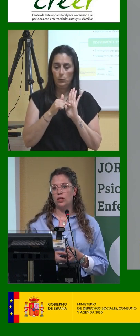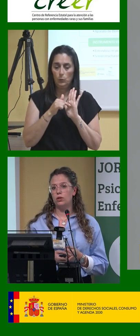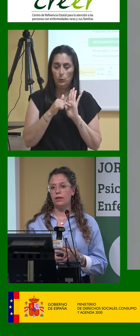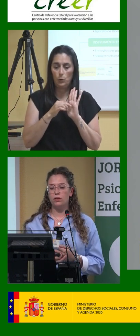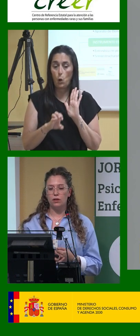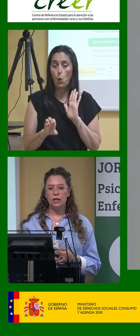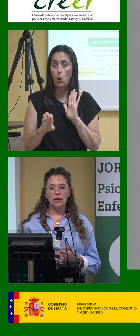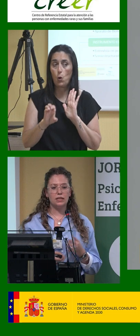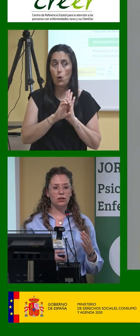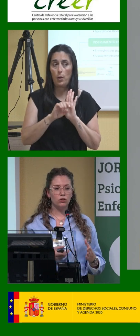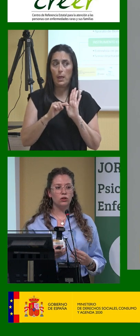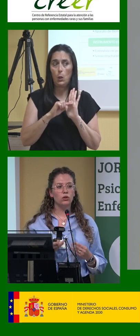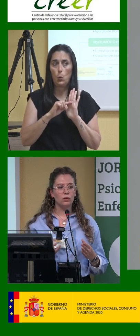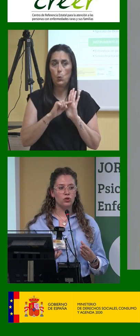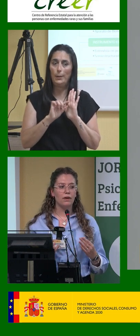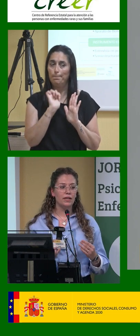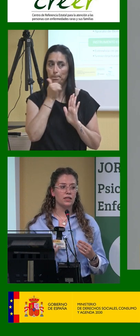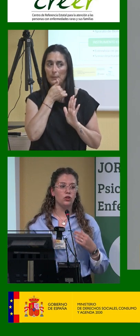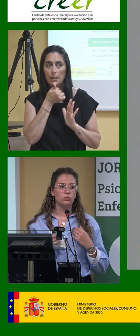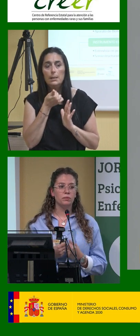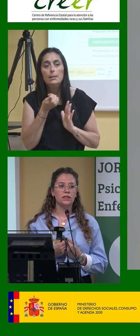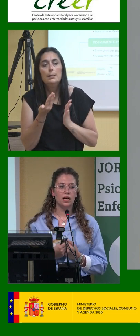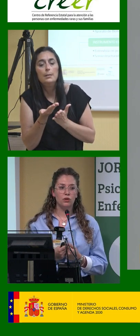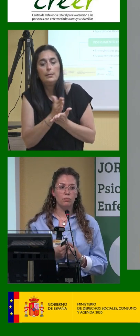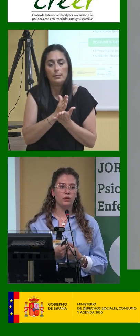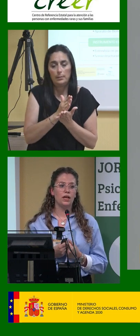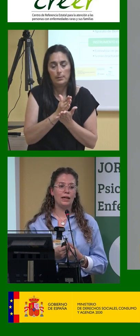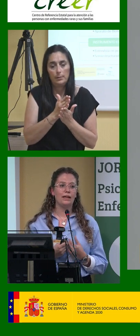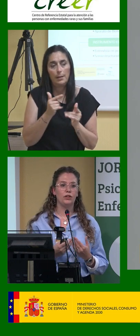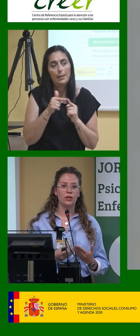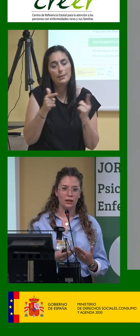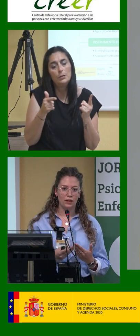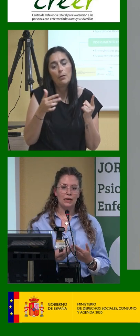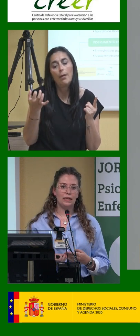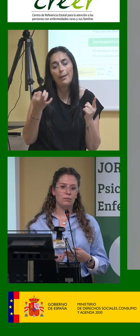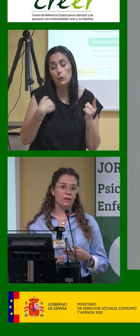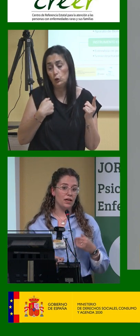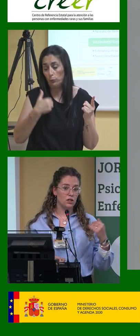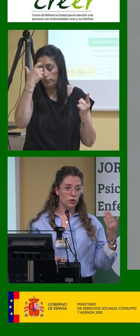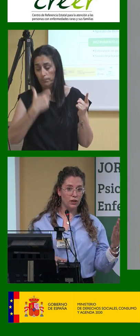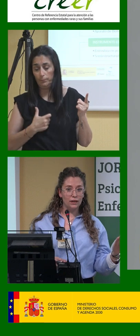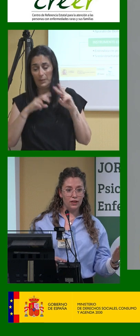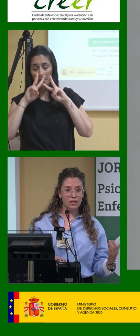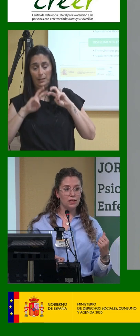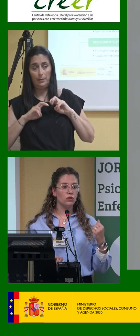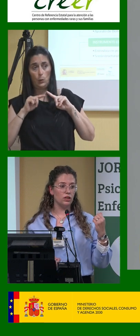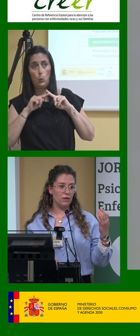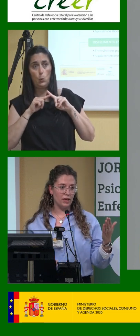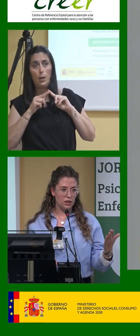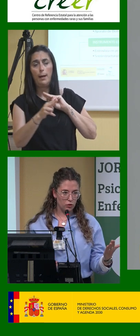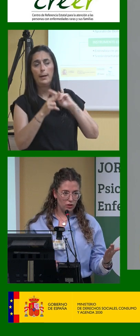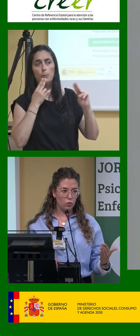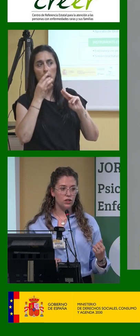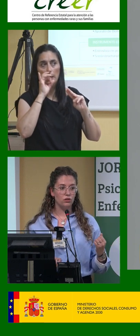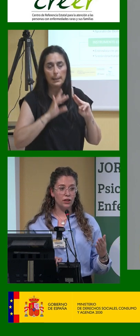de pseudonimización. Este código lo que buscaba es que yo como investigadora pudiera relacionar quién me había respondido a la entrevista con quién me